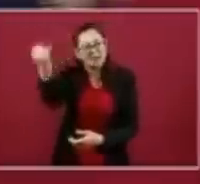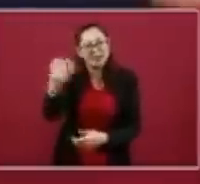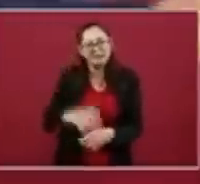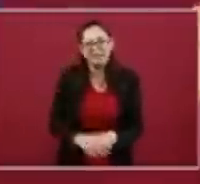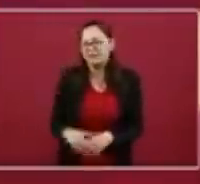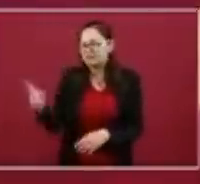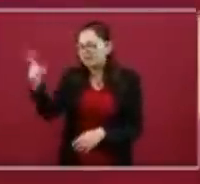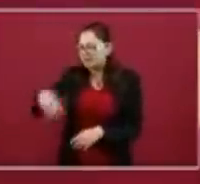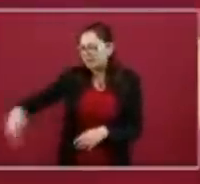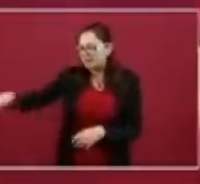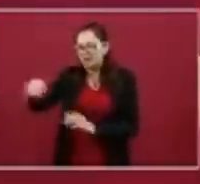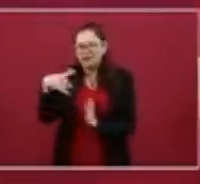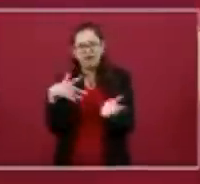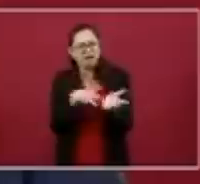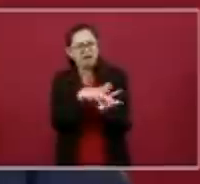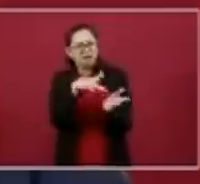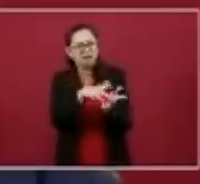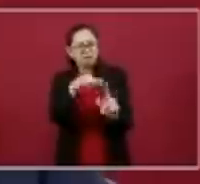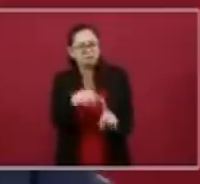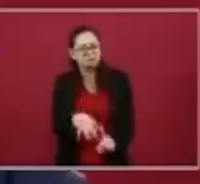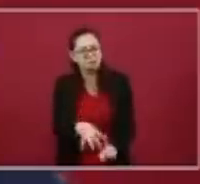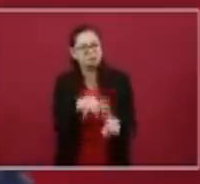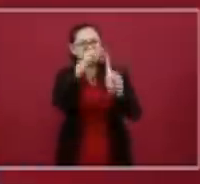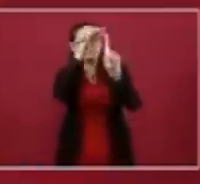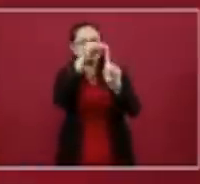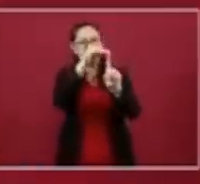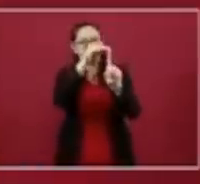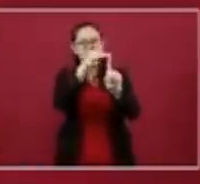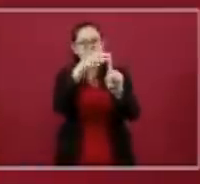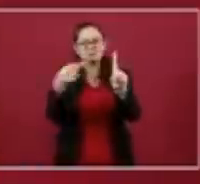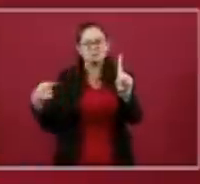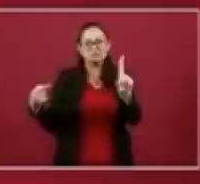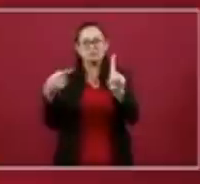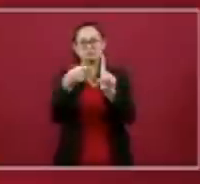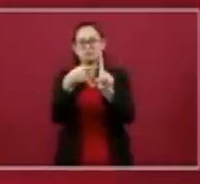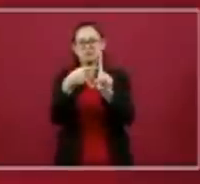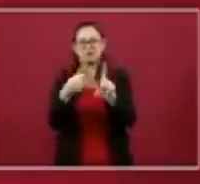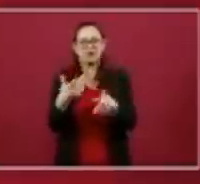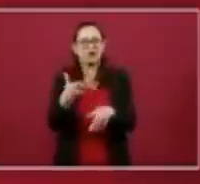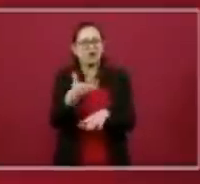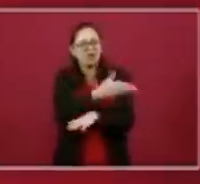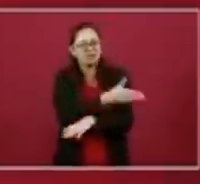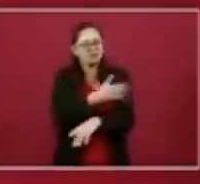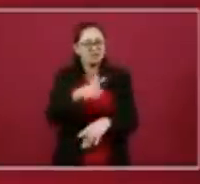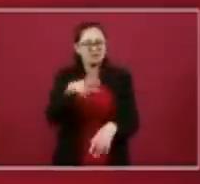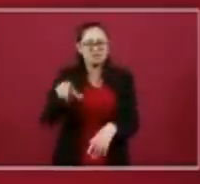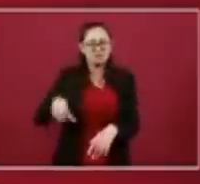para hacer a un lado a un partido de Estado autoritario,